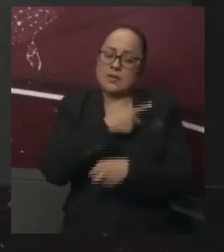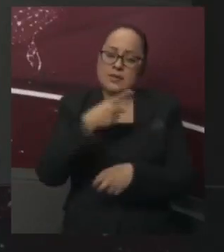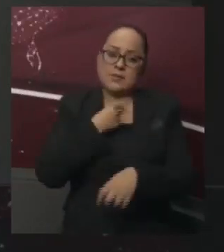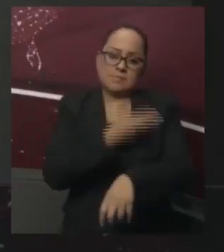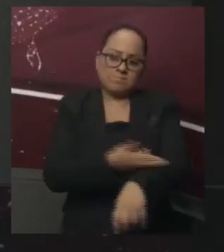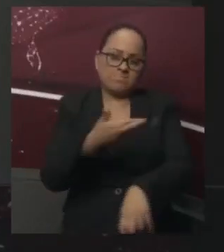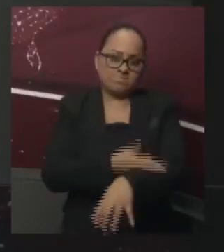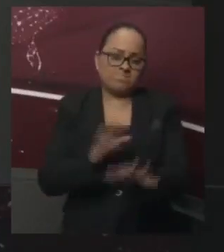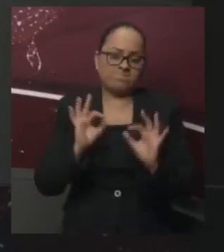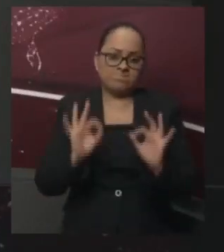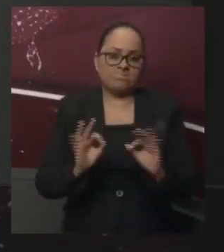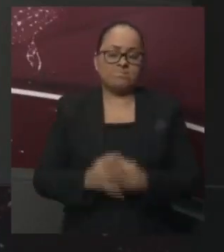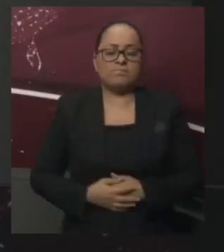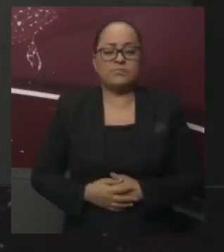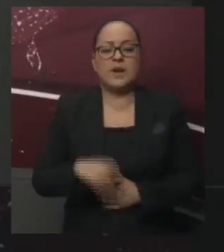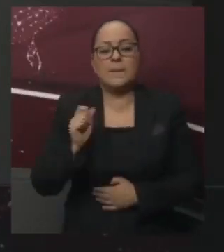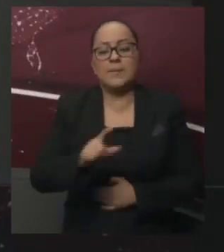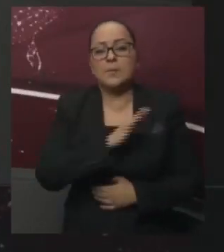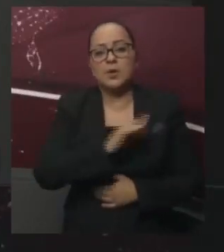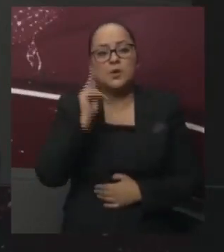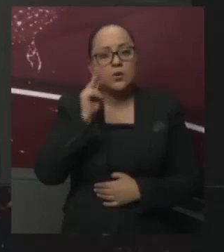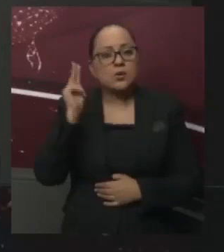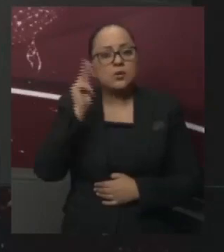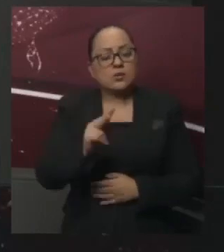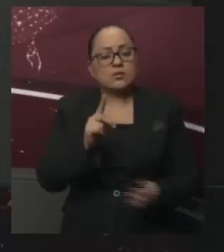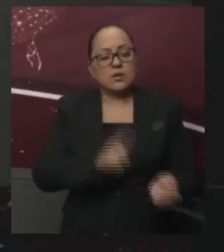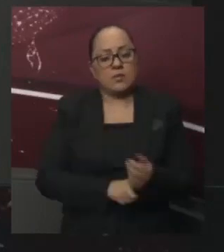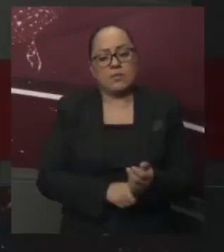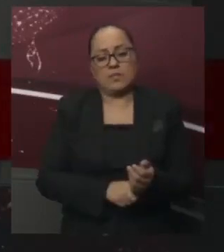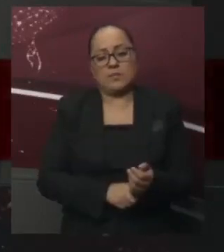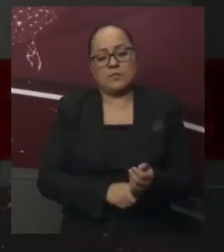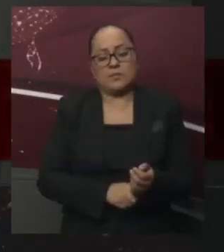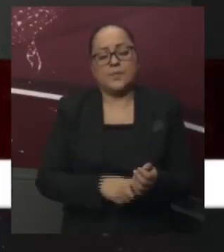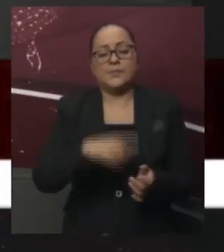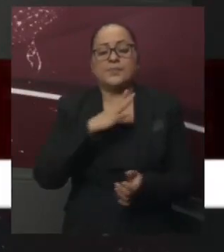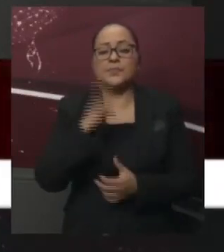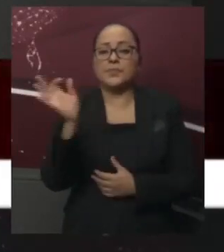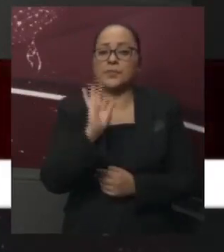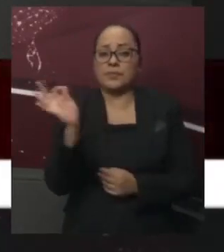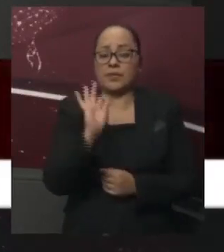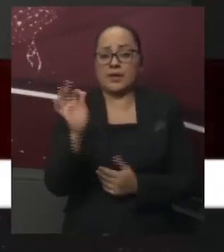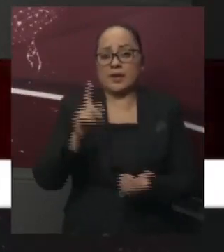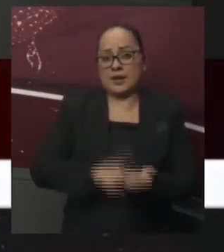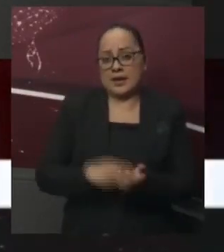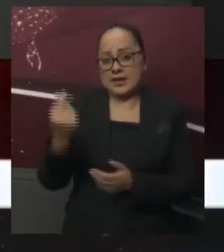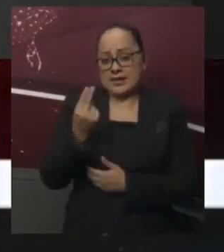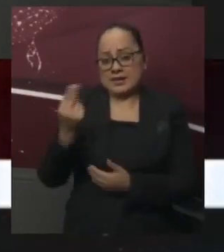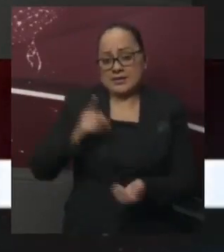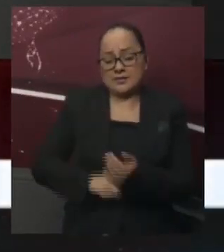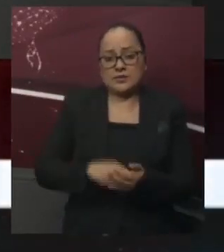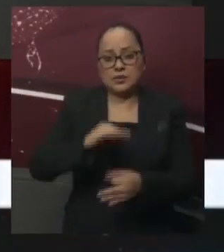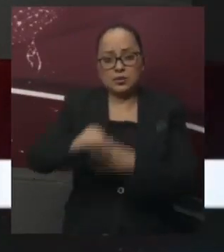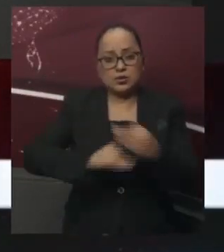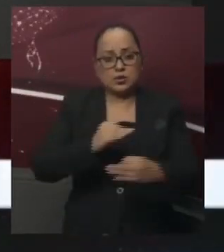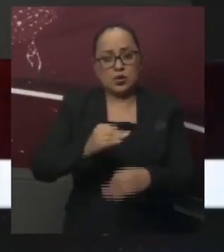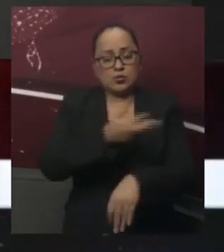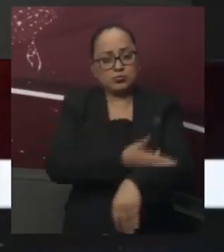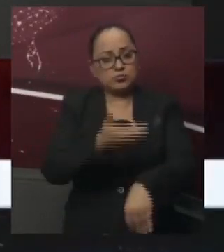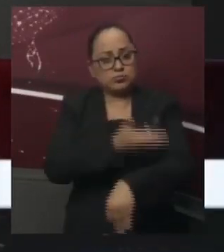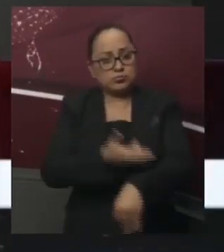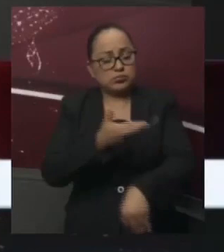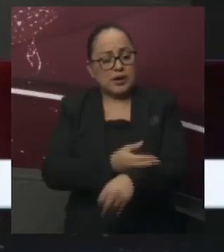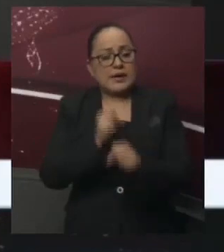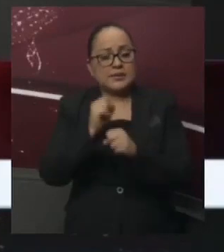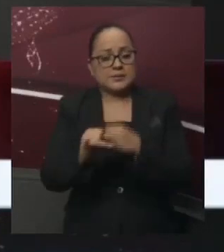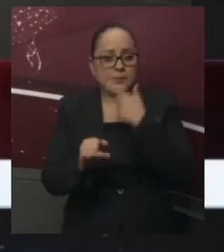Y también puedo observar que otros de los temas que van a ser necesarios pasar por el Congreso, es